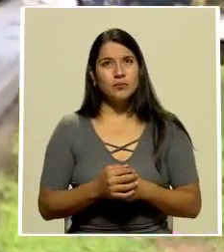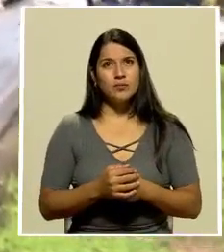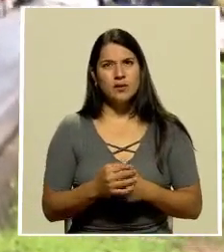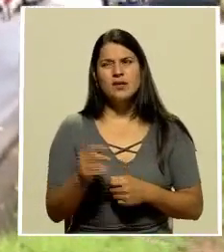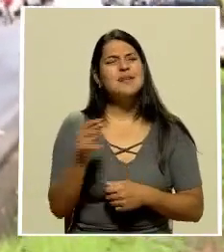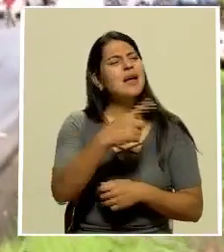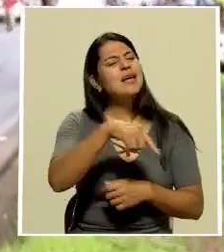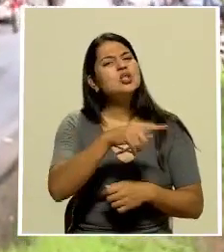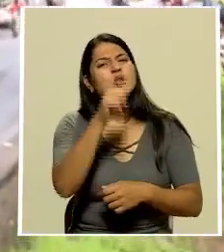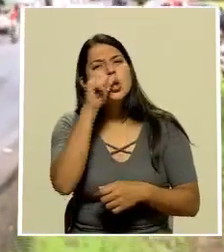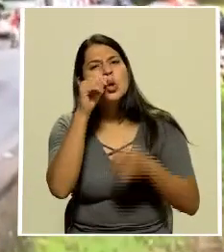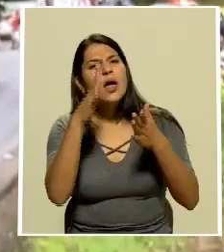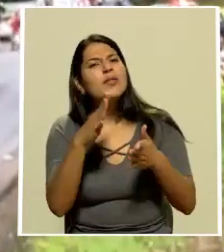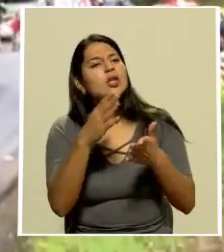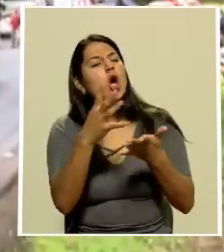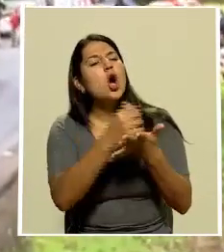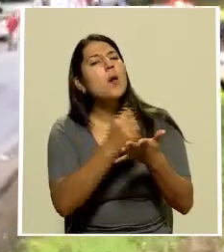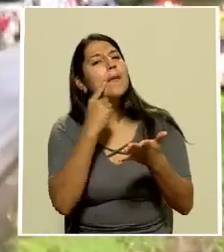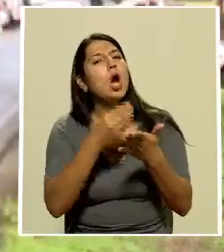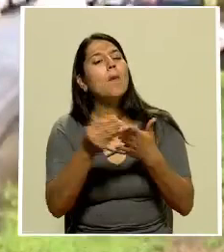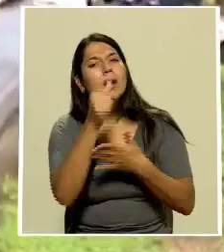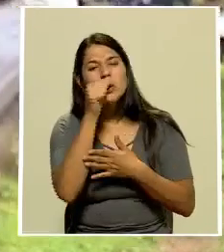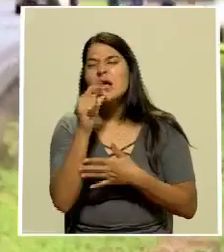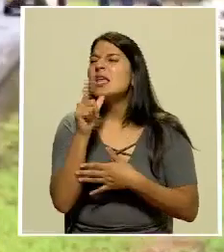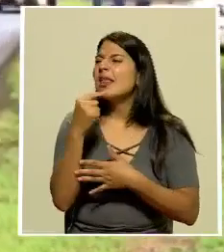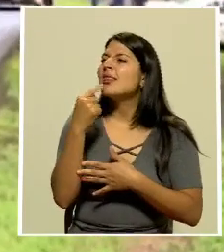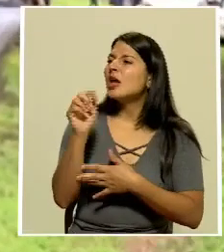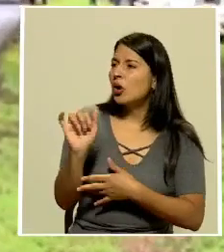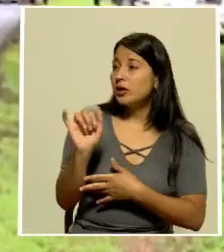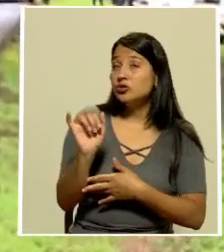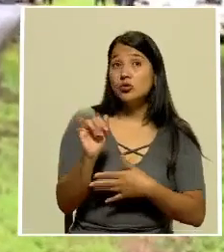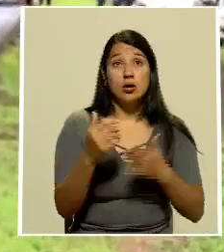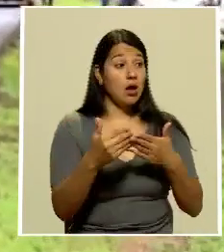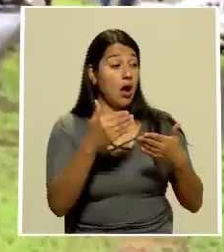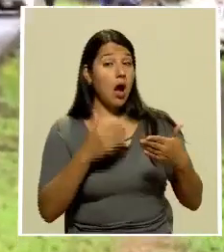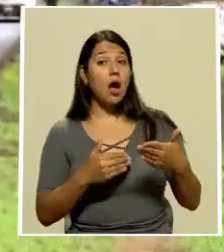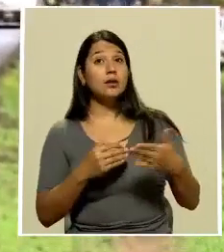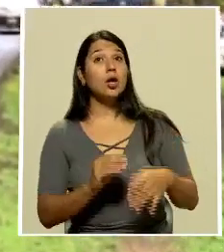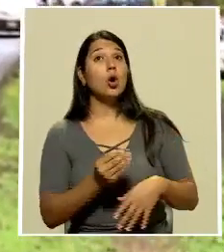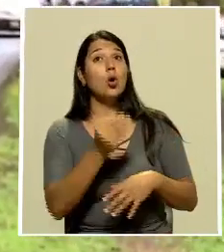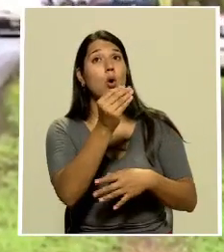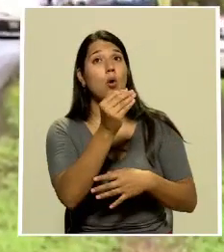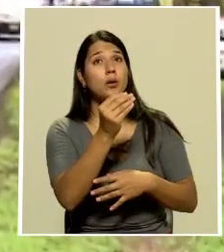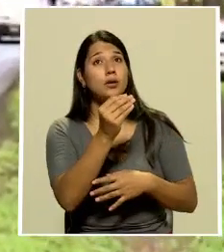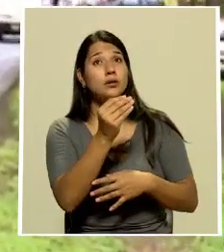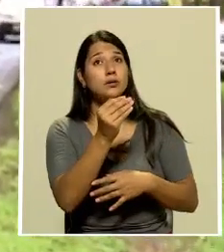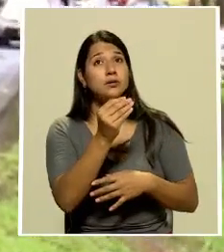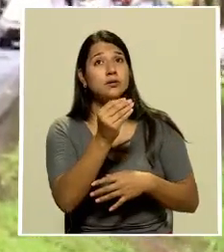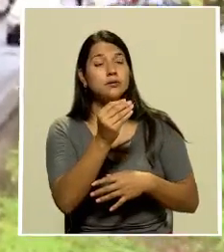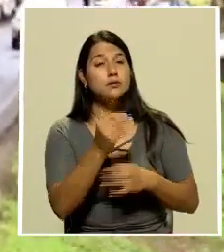viciosos para comprar droga, seguro. ¿Quién les dijo a ustedes eso, que están cobrando? Ahora pasó el muchacho ahí, iba en carrera a montarse en el